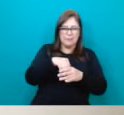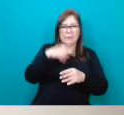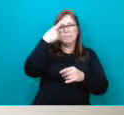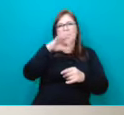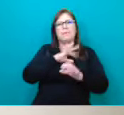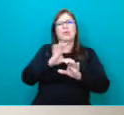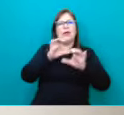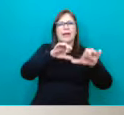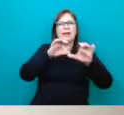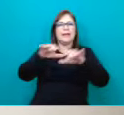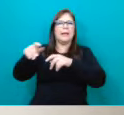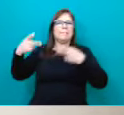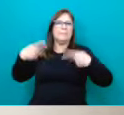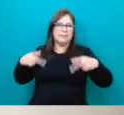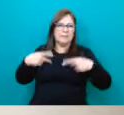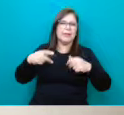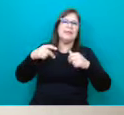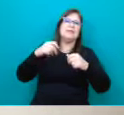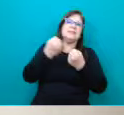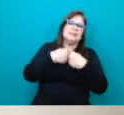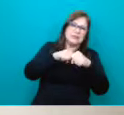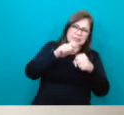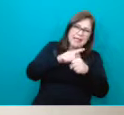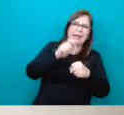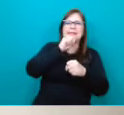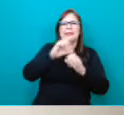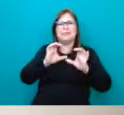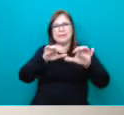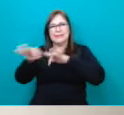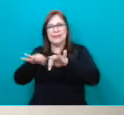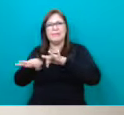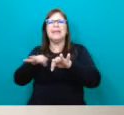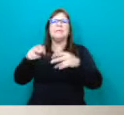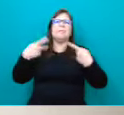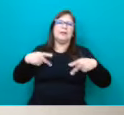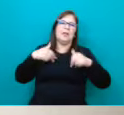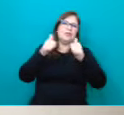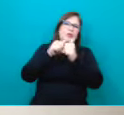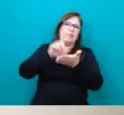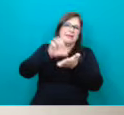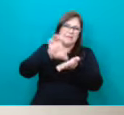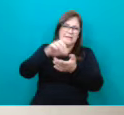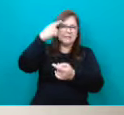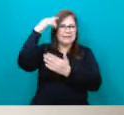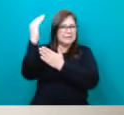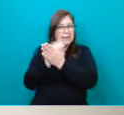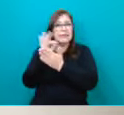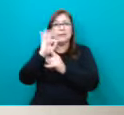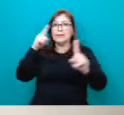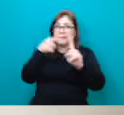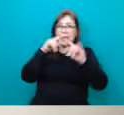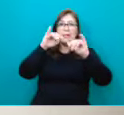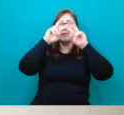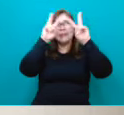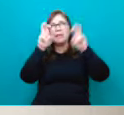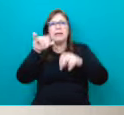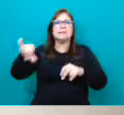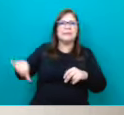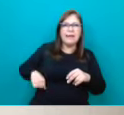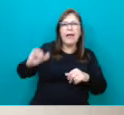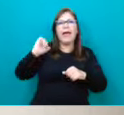social y laboral de gente que vive con discapacidad intelectual. Si te interesa este tema, quieres